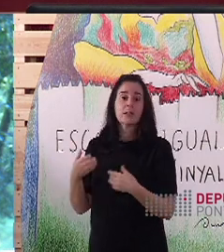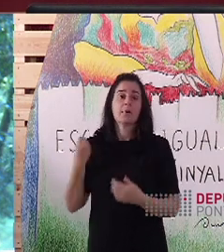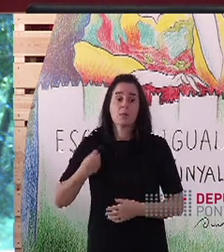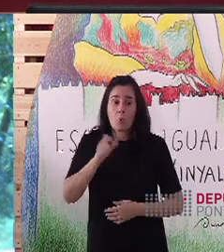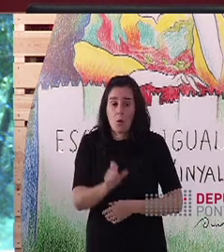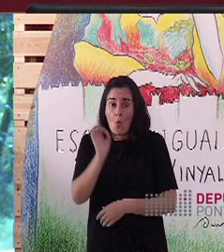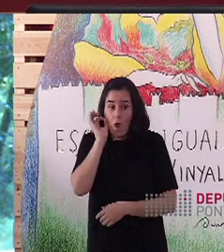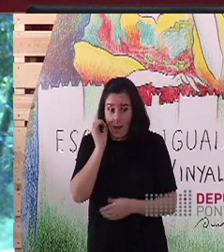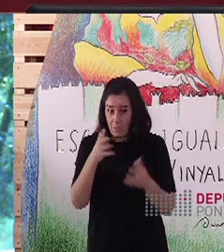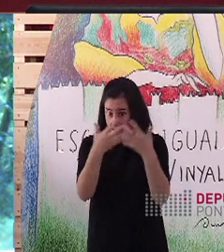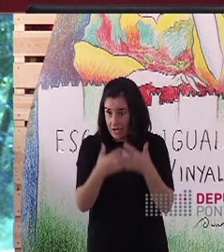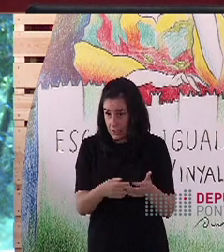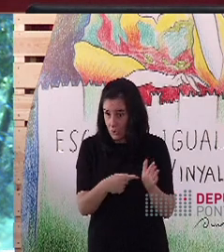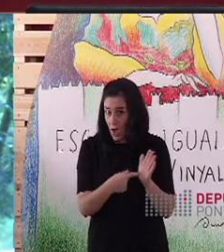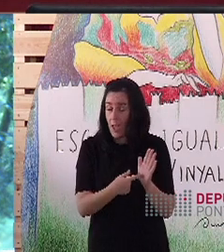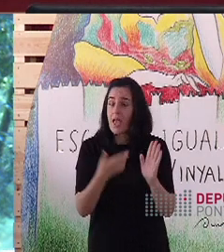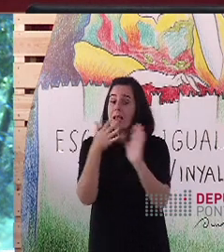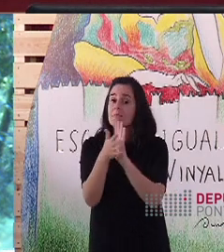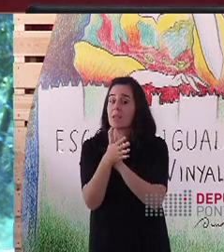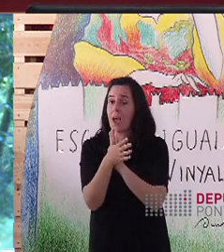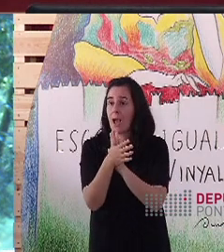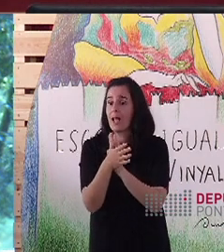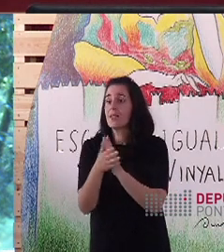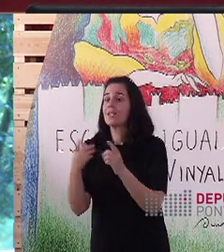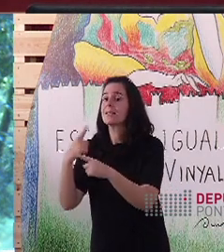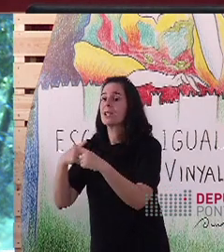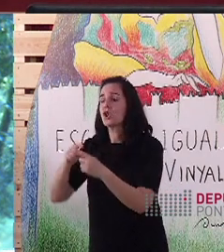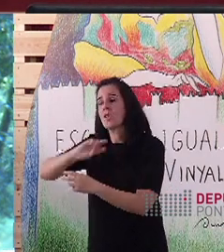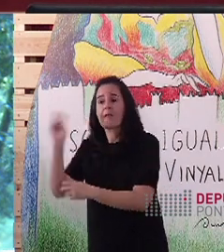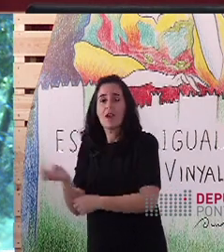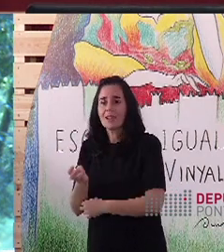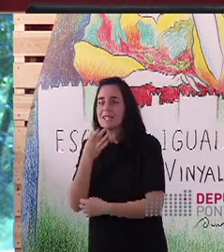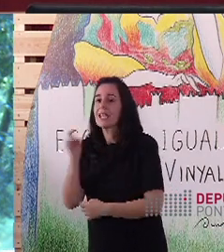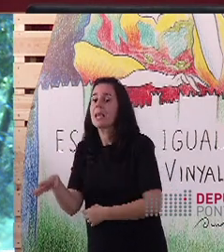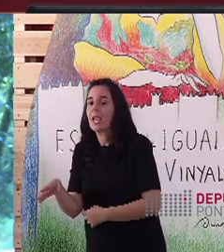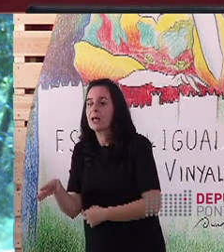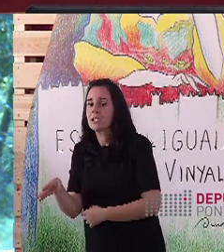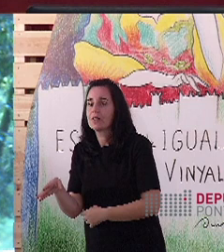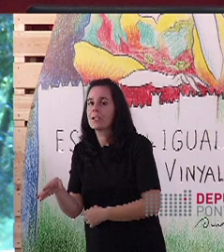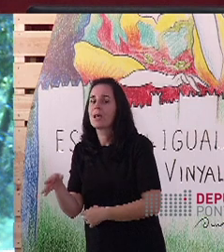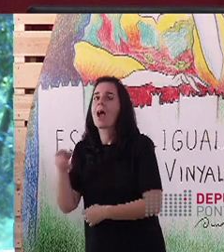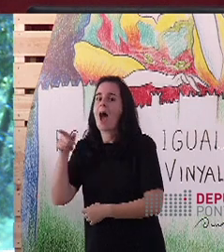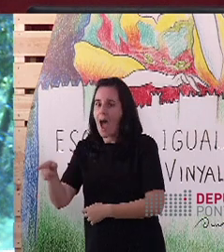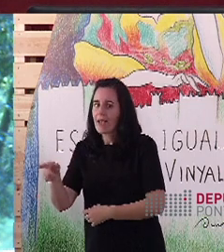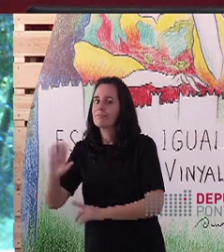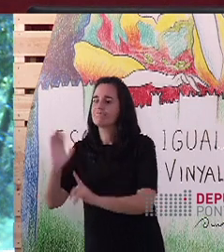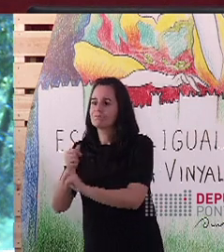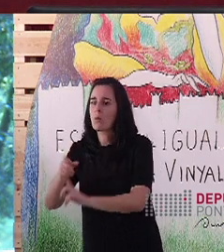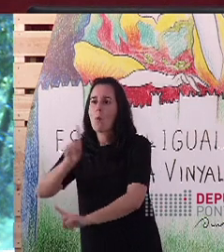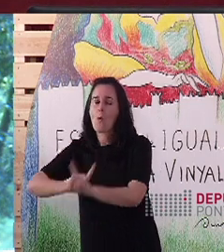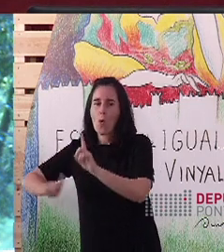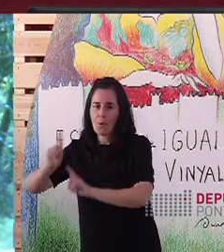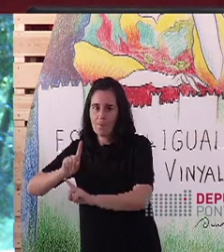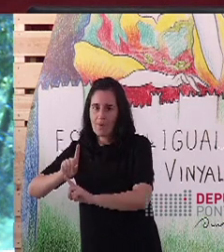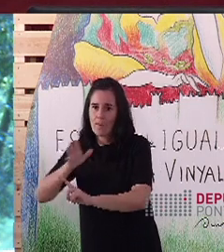estas lo que ella denomina opresiones sexuales, nos encontramos con un problema. Y el problema es que ella dice que